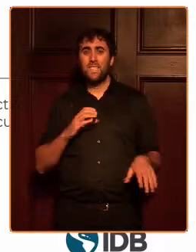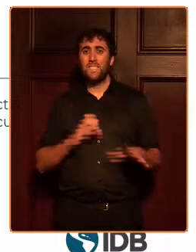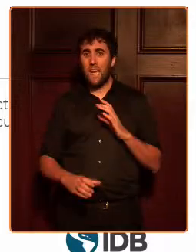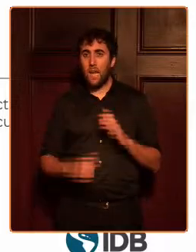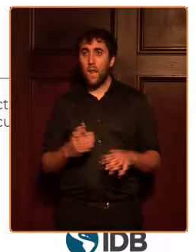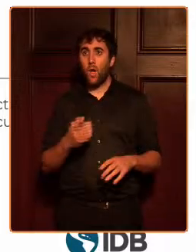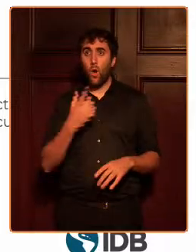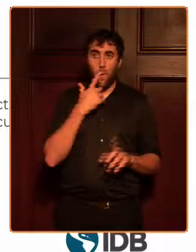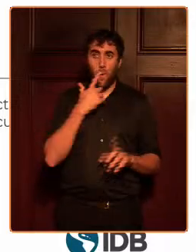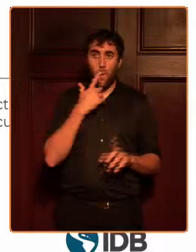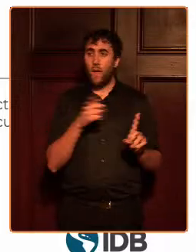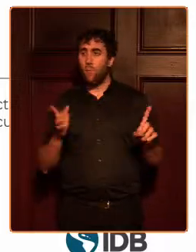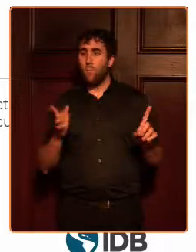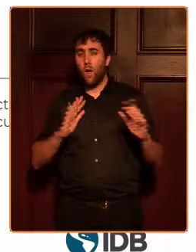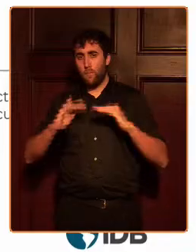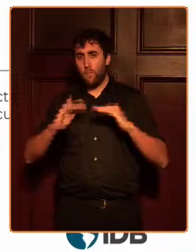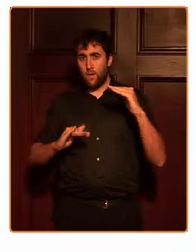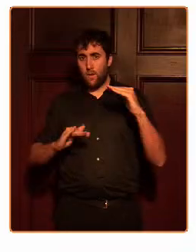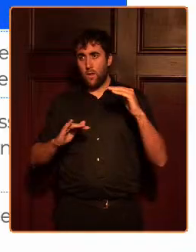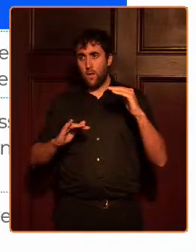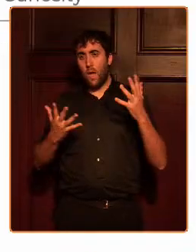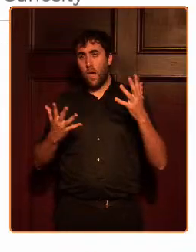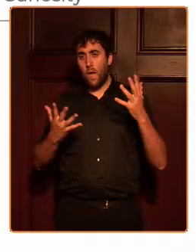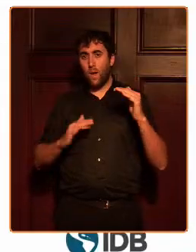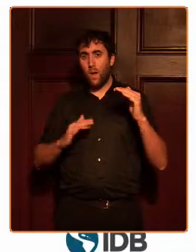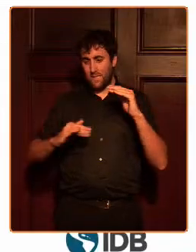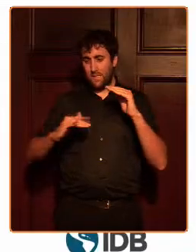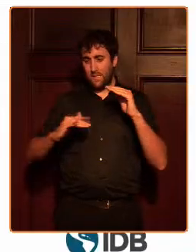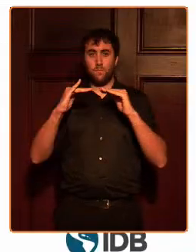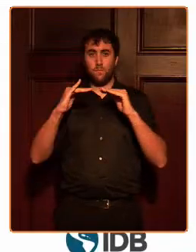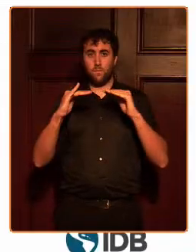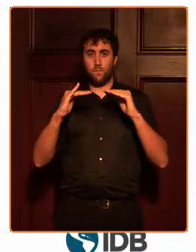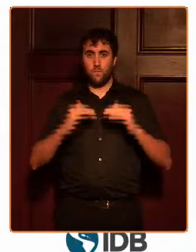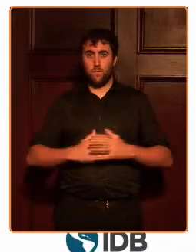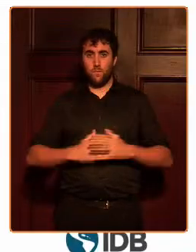mujeres, ahora prácticamente lo usamos de la misma manera.